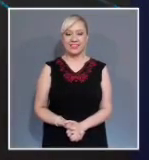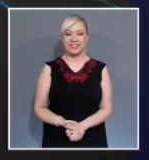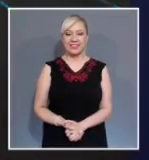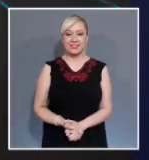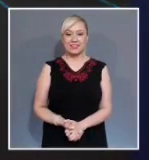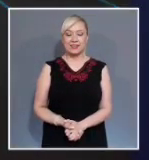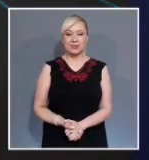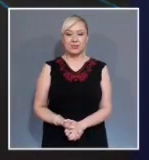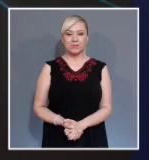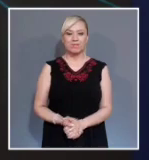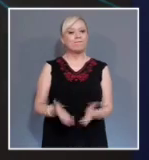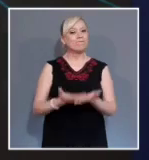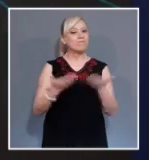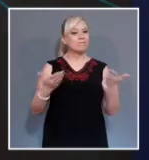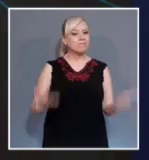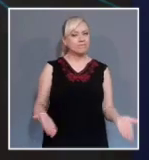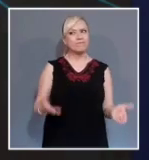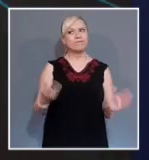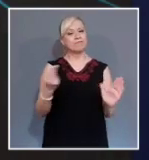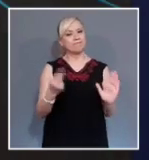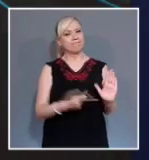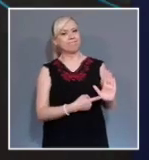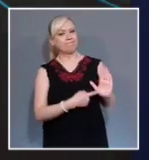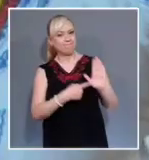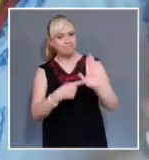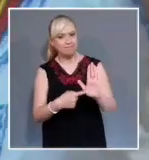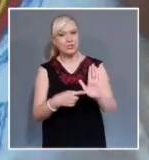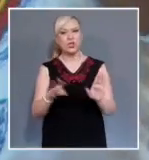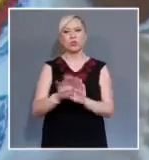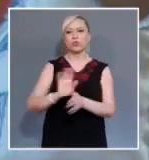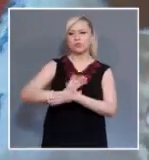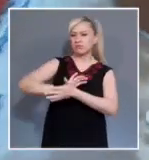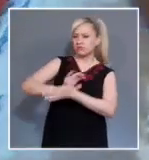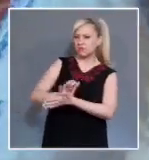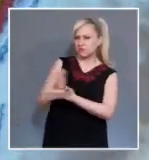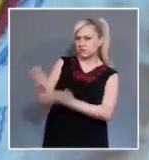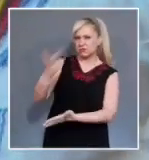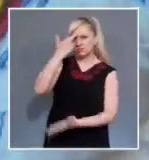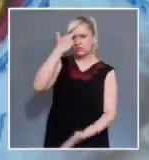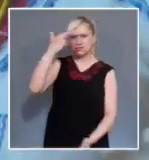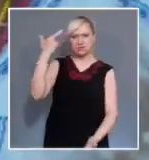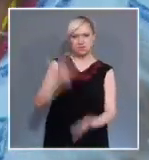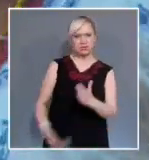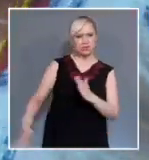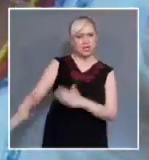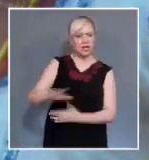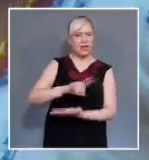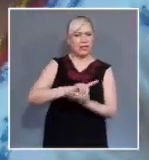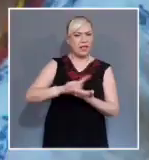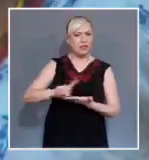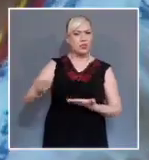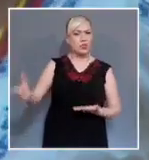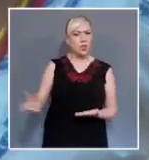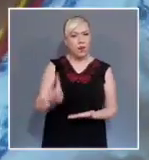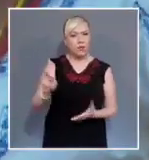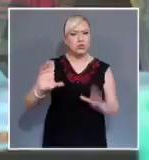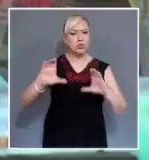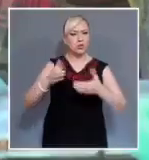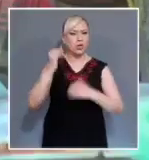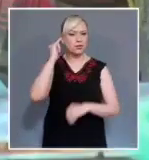con el fin de visibilizar la situación de discriminación y violación sistemática a los derechos de pueblos y comunidades indígenas